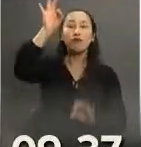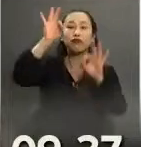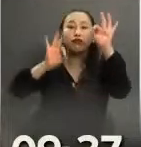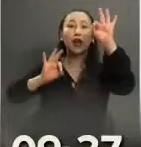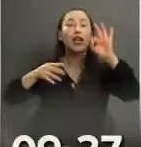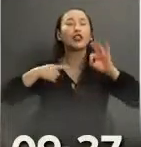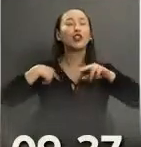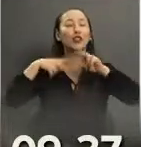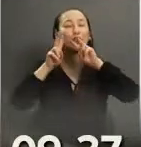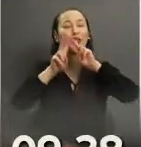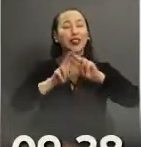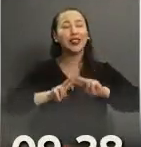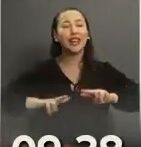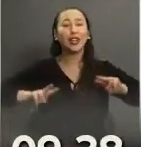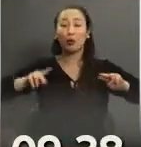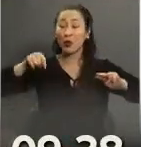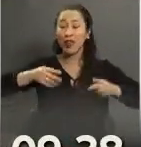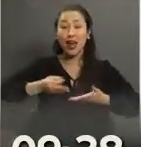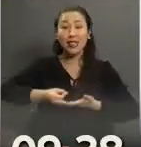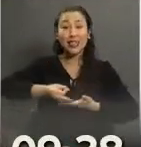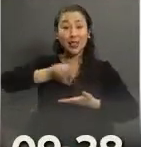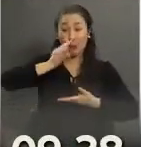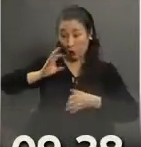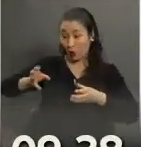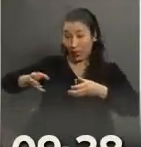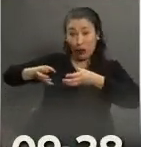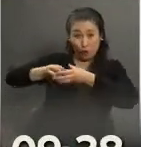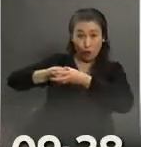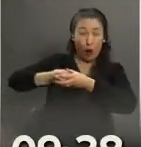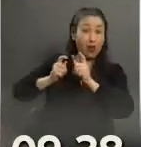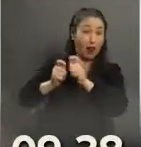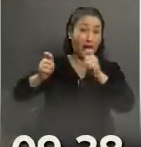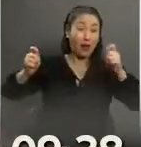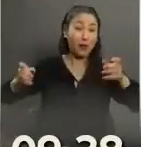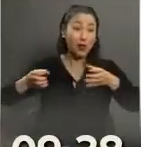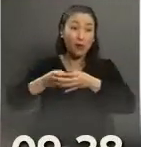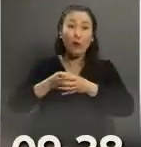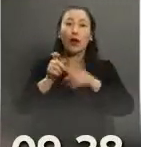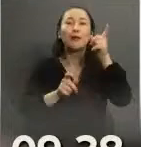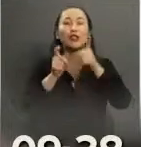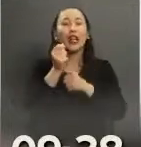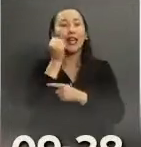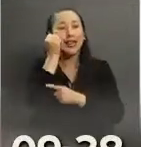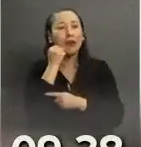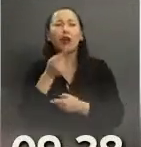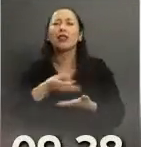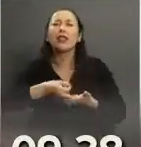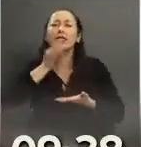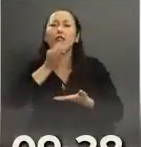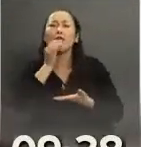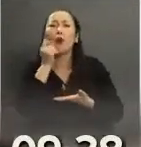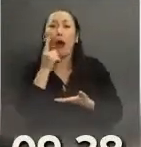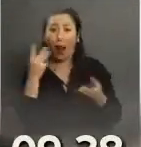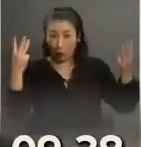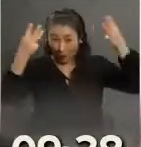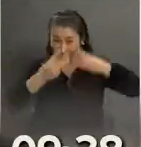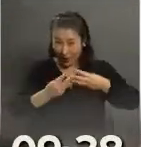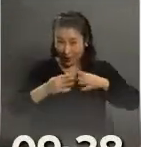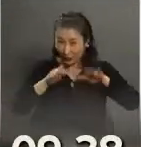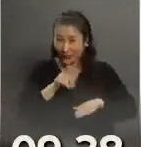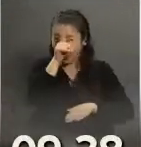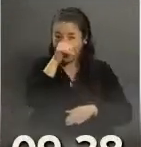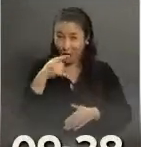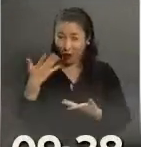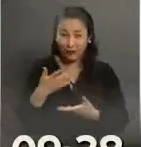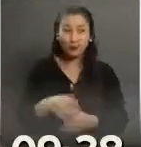porque hoy día desayunamos con el comando, con la gente que queremos, con la gente... ¿Tomaron de desayuno a los magallánicos? Y